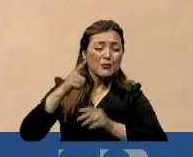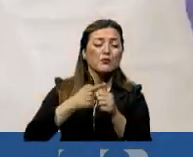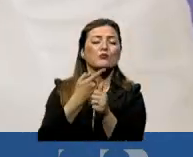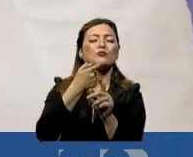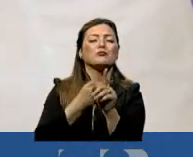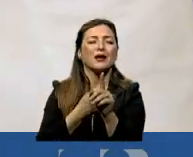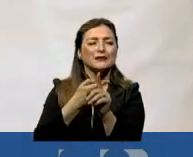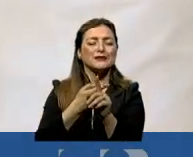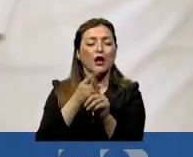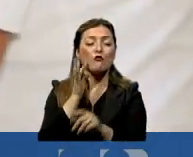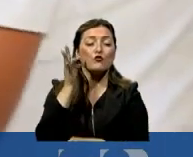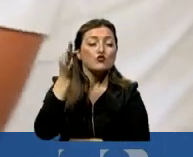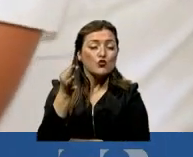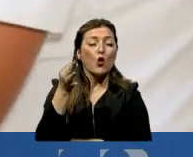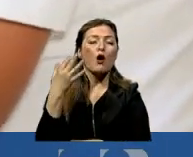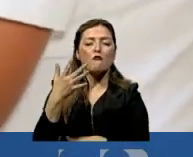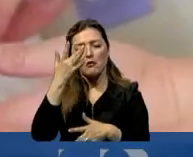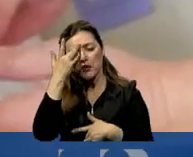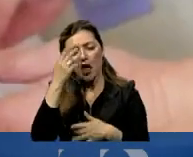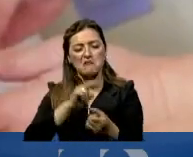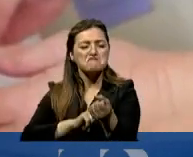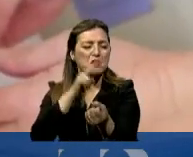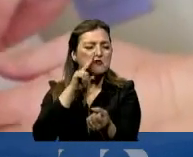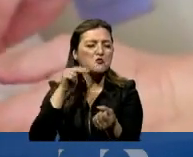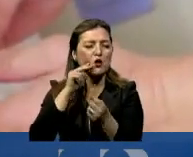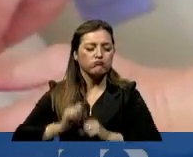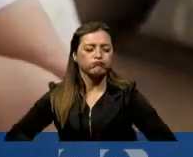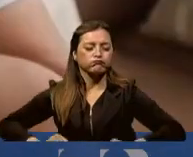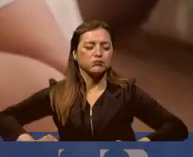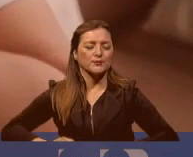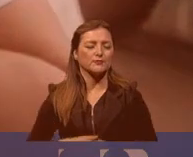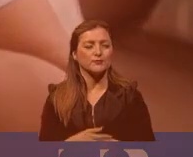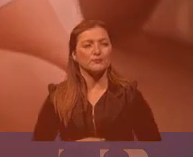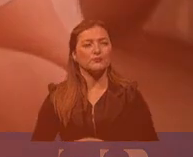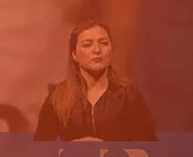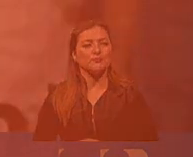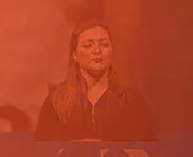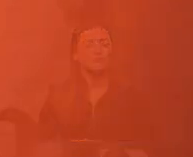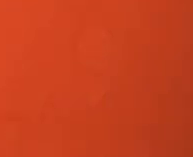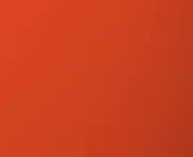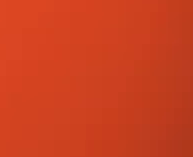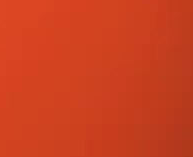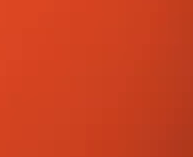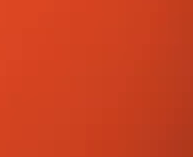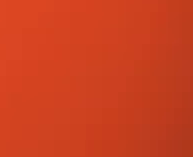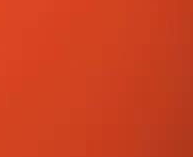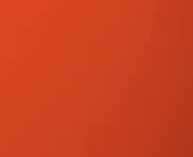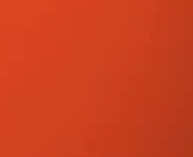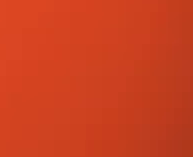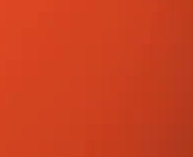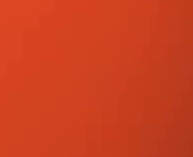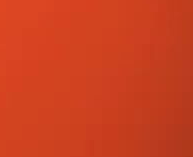pueden desarrollar enfermedades como diabetes o sobrepeso infantil en quito- juan miguel rodríguez 24 horas